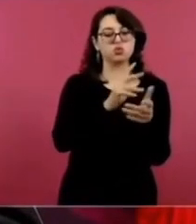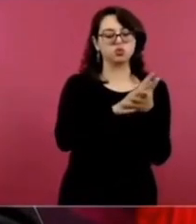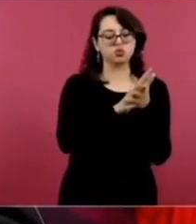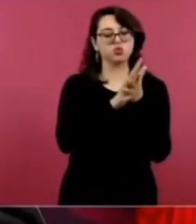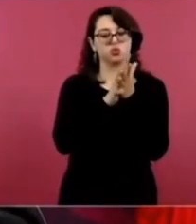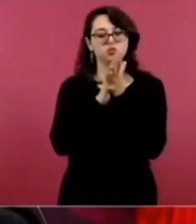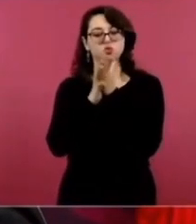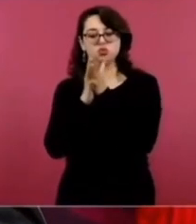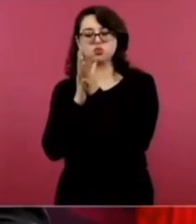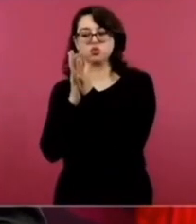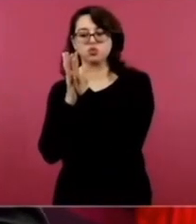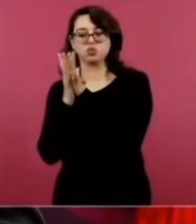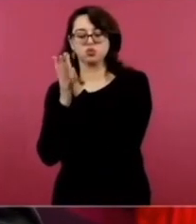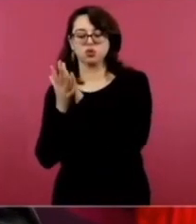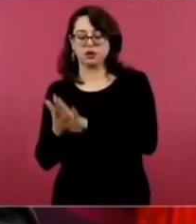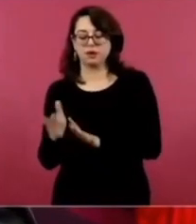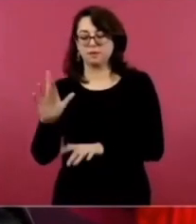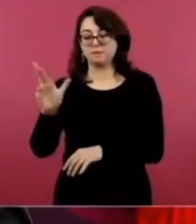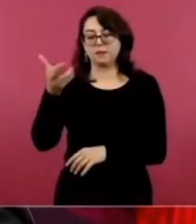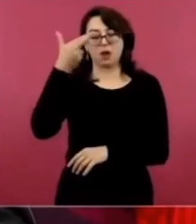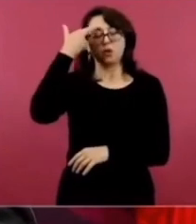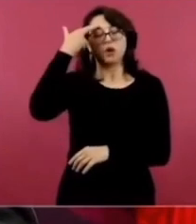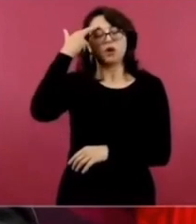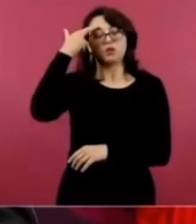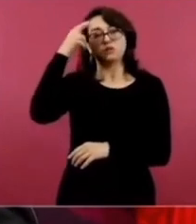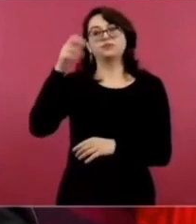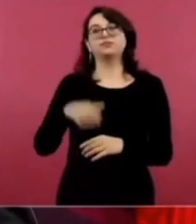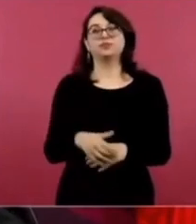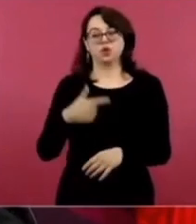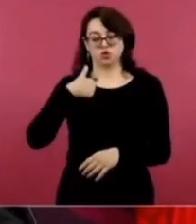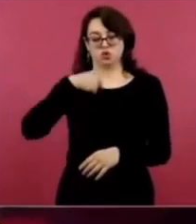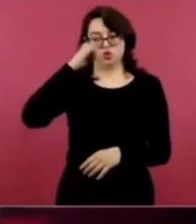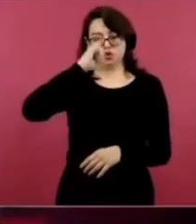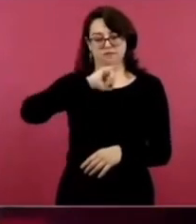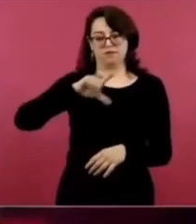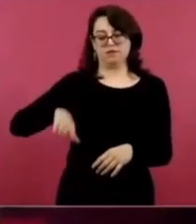se robaban 120 vehículos diarios.